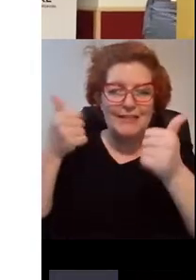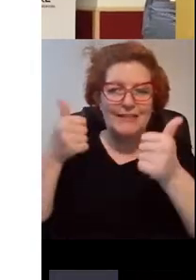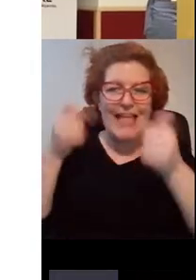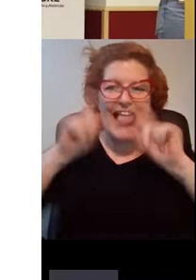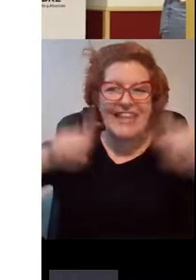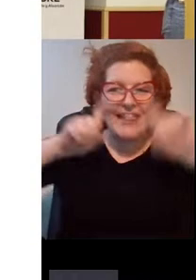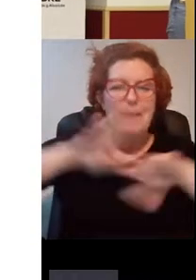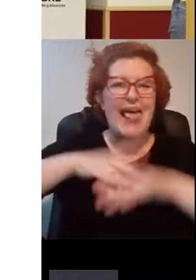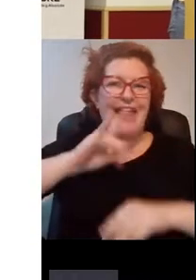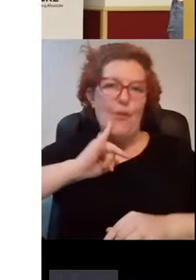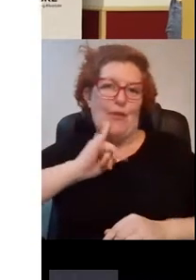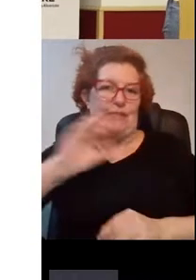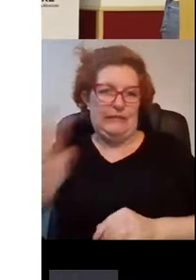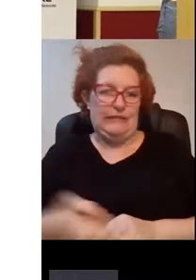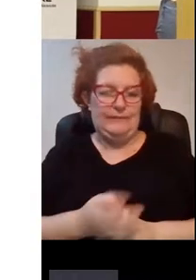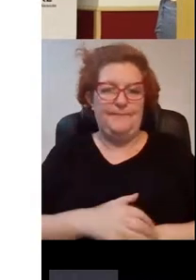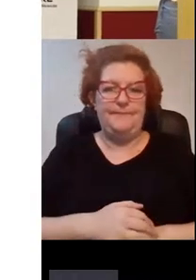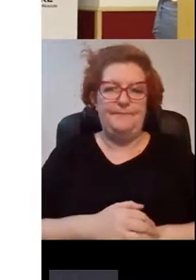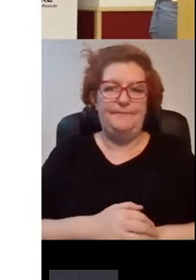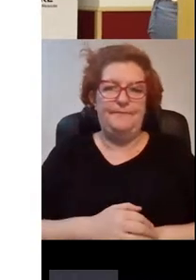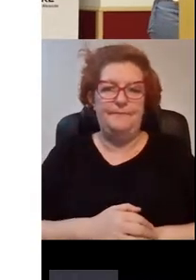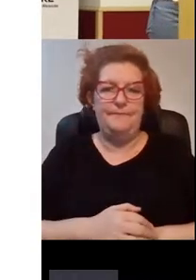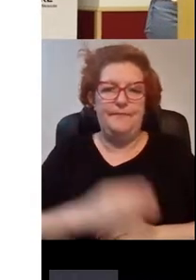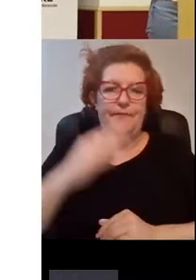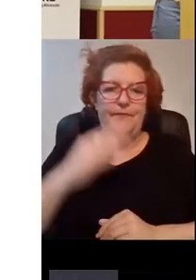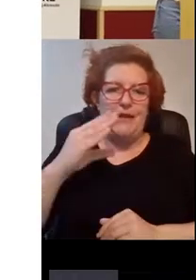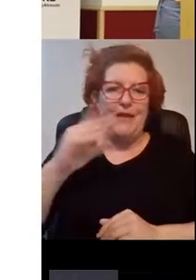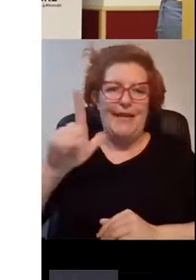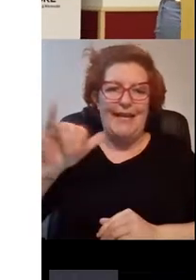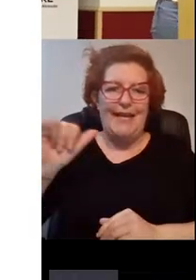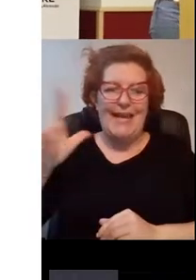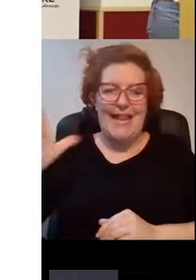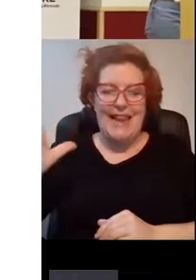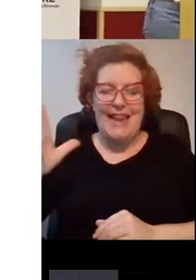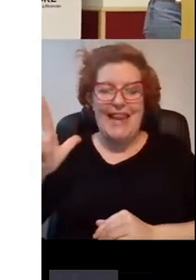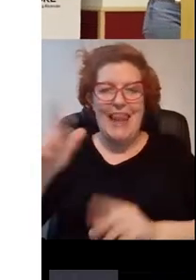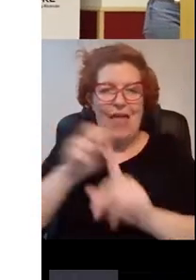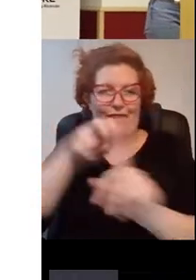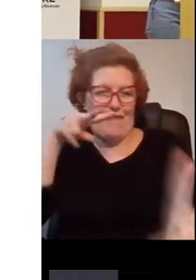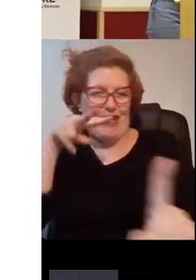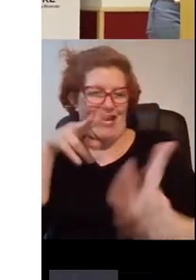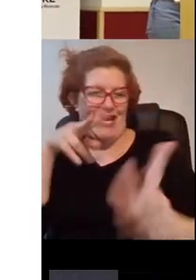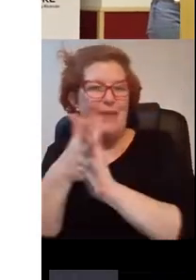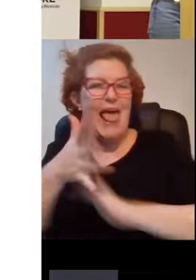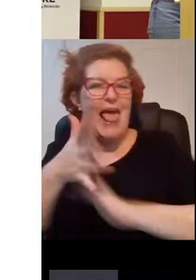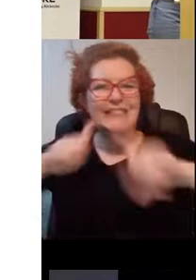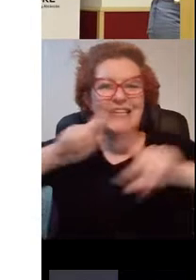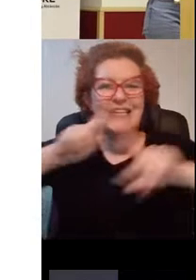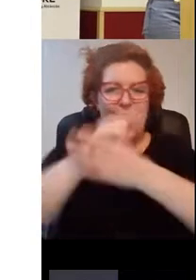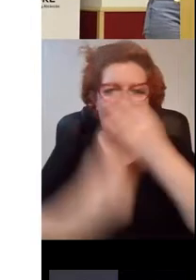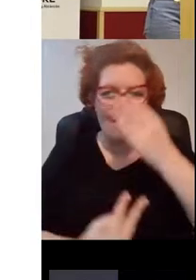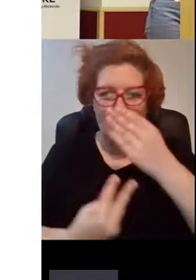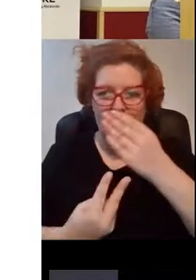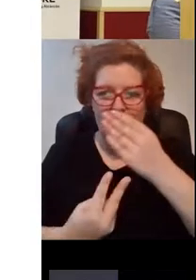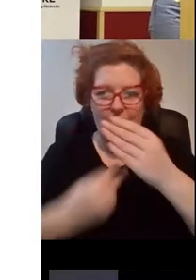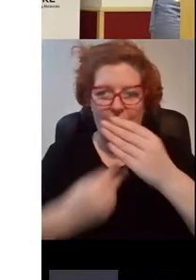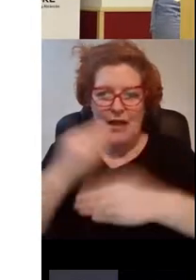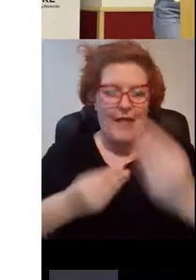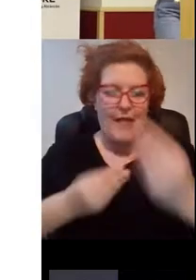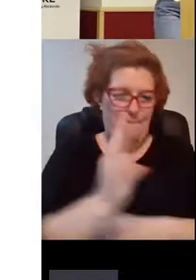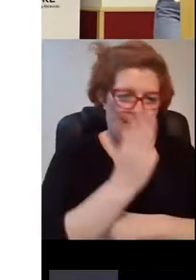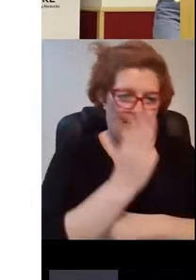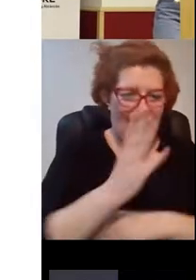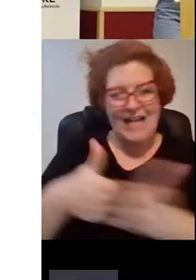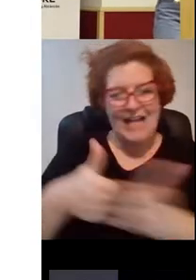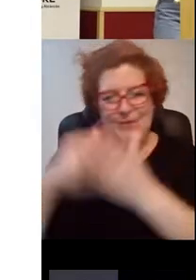de lenguas. El CLIL es un enfoque de enseñanza bilingüe que se está empleando en todos los niveles de educación, de primaria hasta